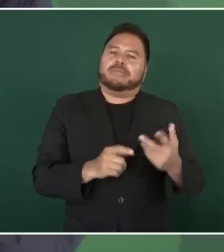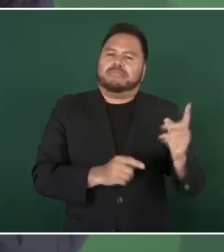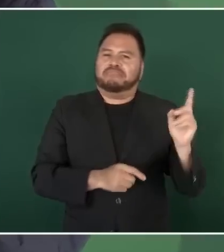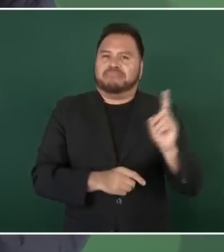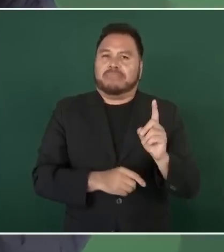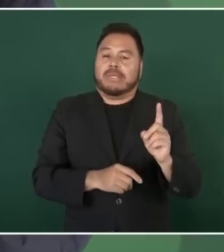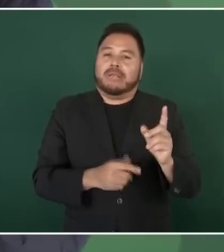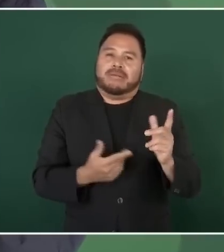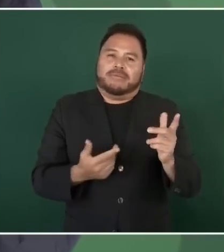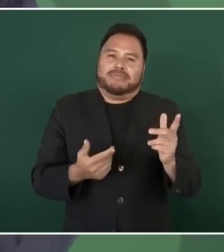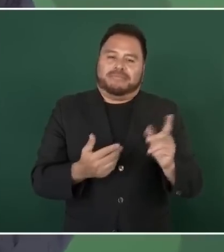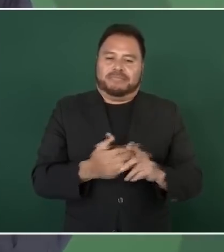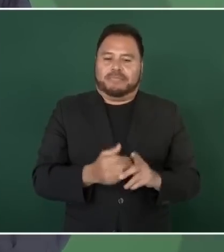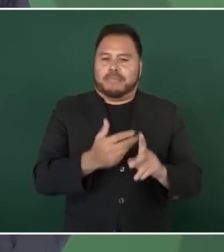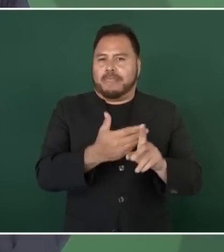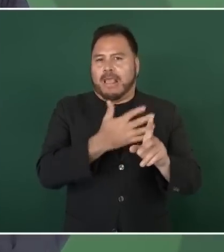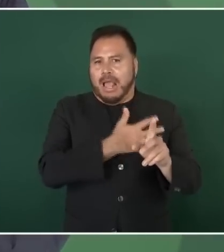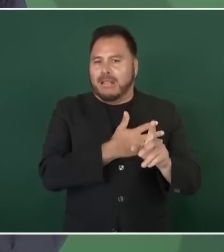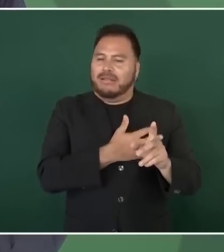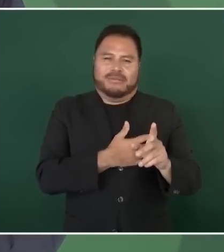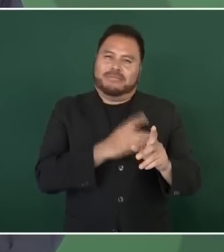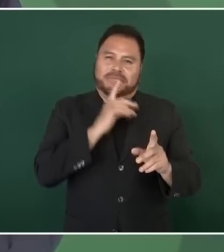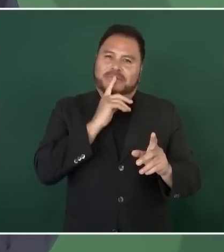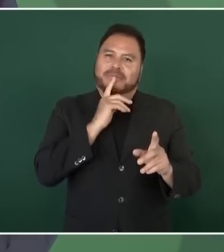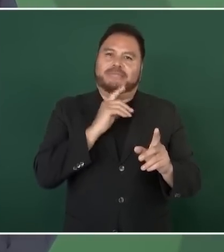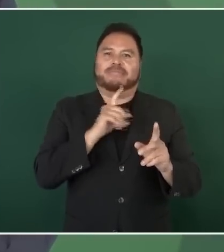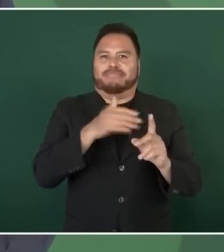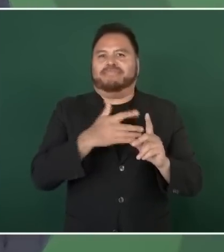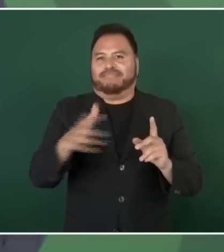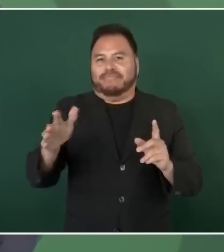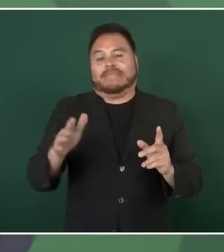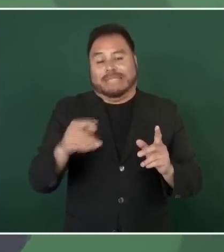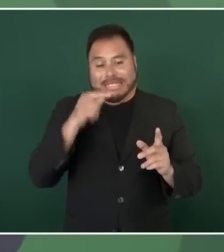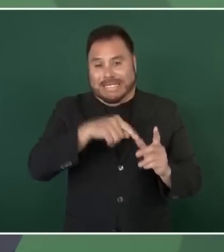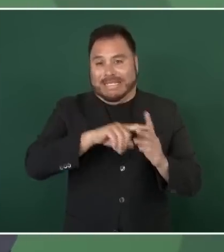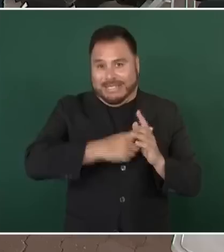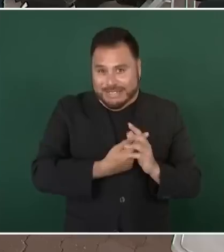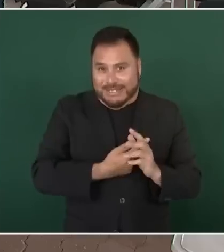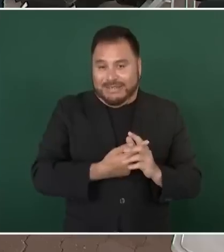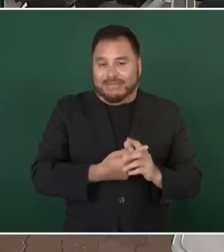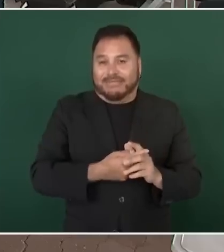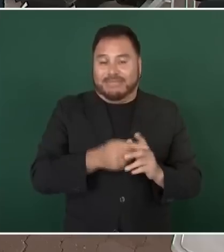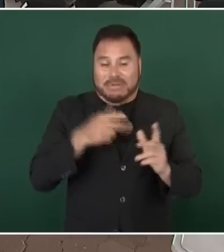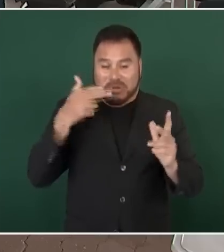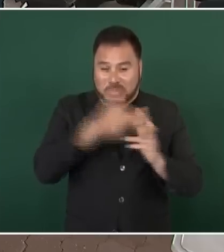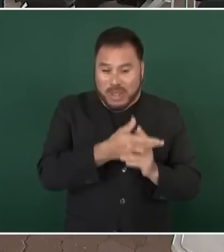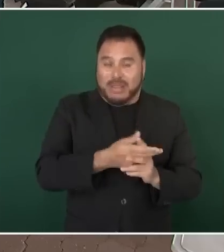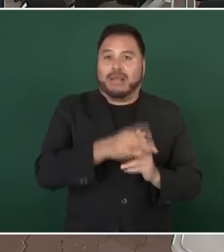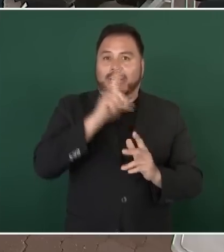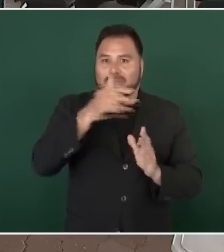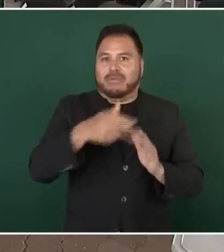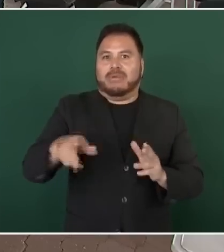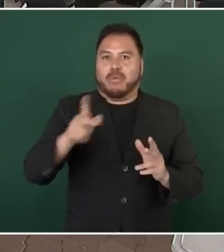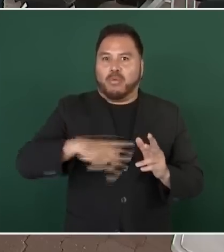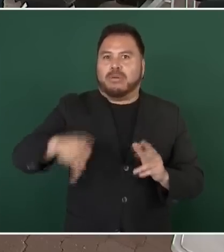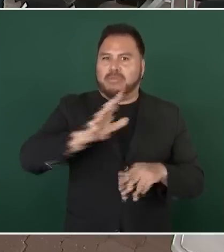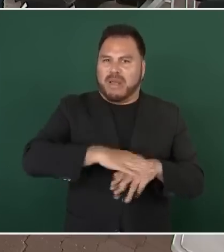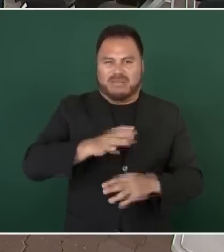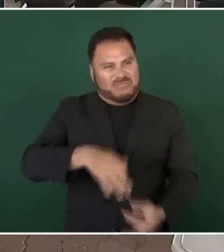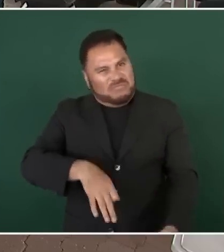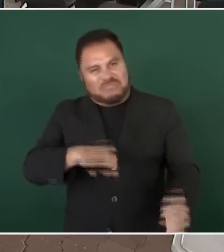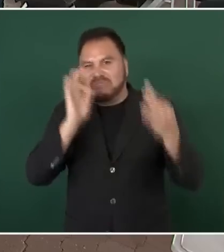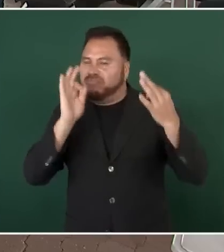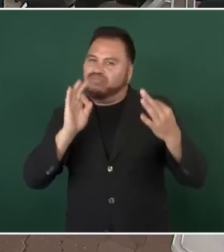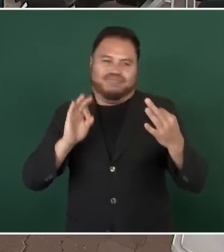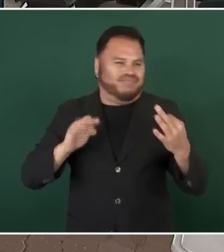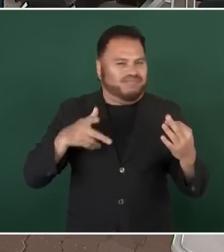no hay tantos sacrificios. Es a partir del asesinato de Madero y de Pino